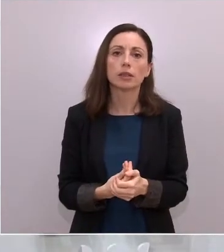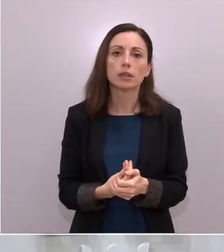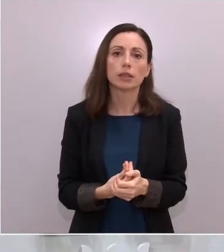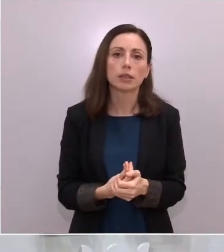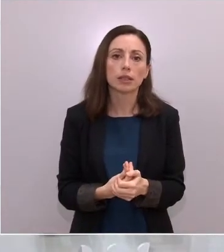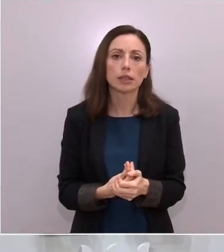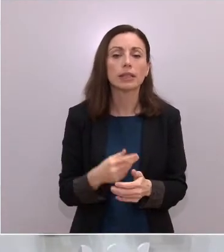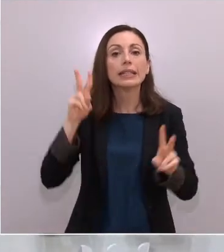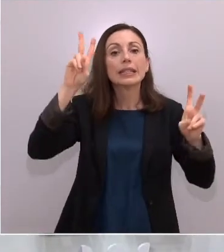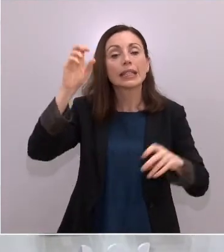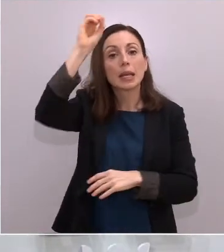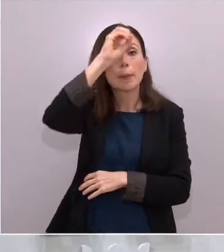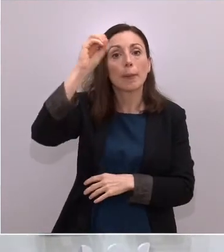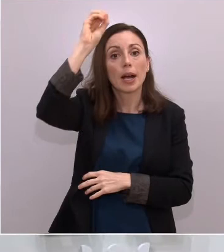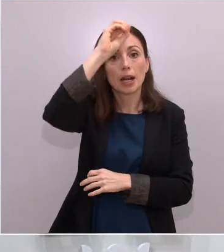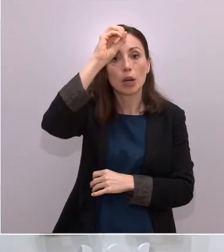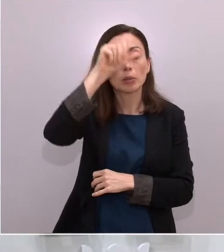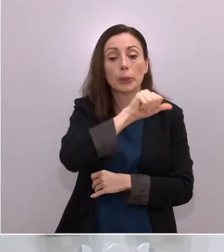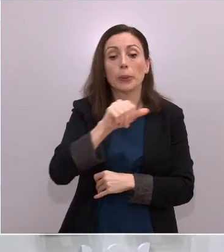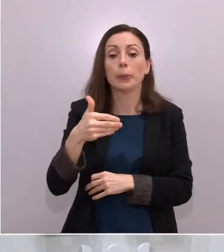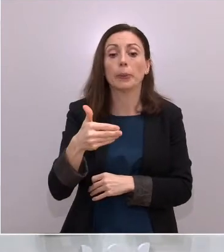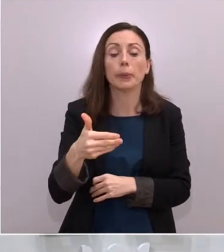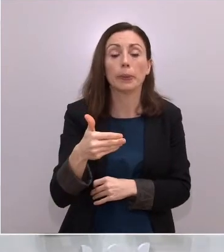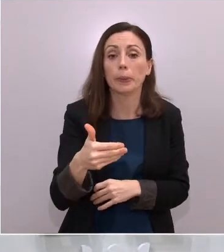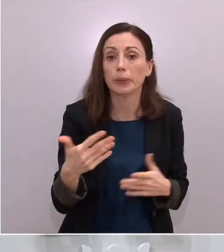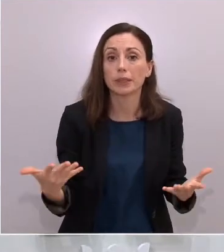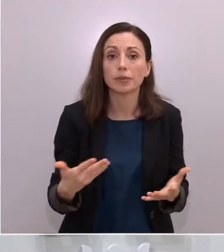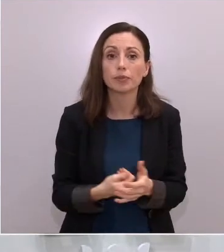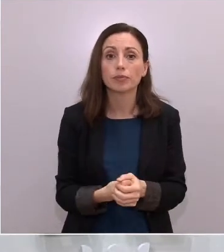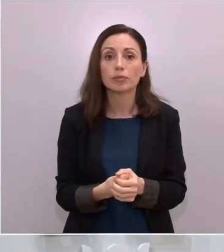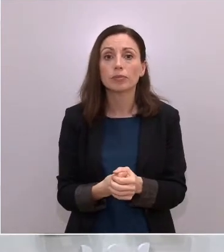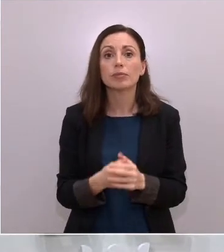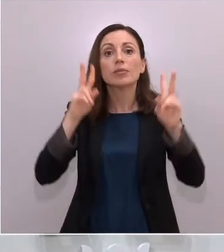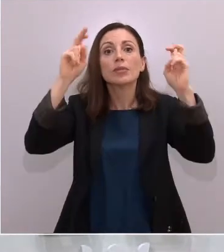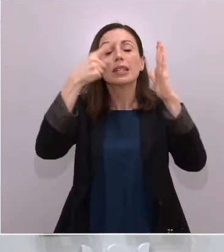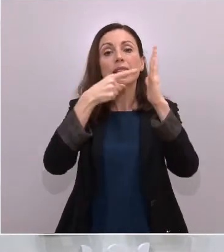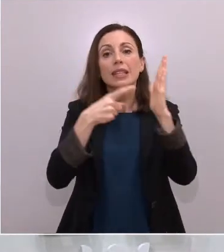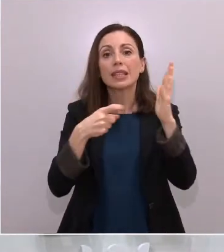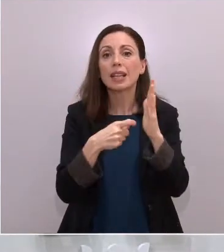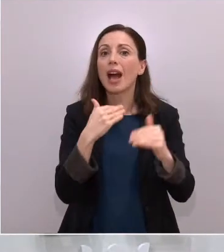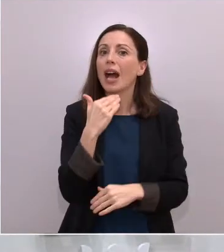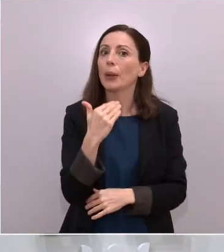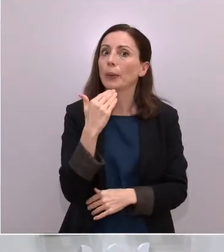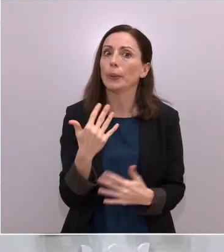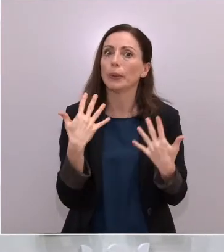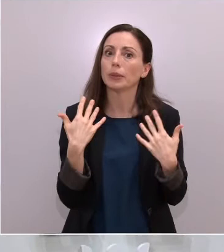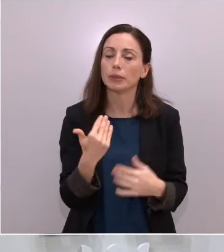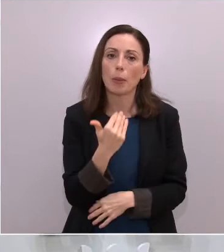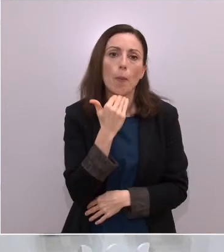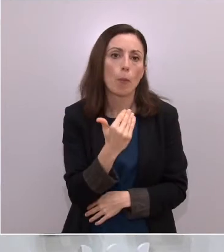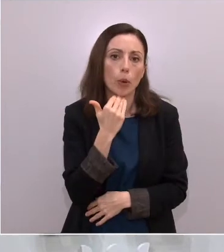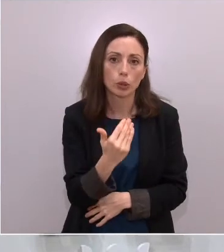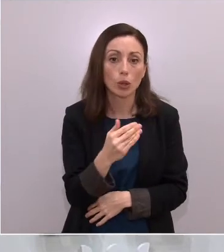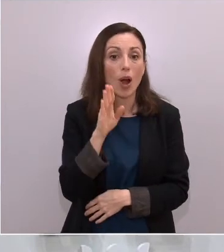Todo lo que sea opinar a más de una semana vista en esta desescalada es algo aventurado, ¿verdad? Porque, como